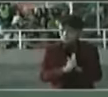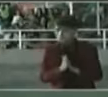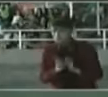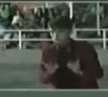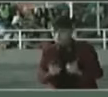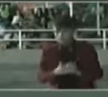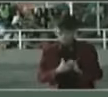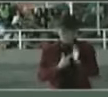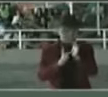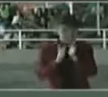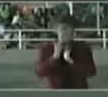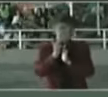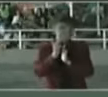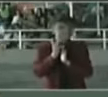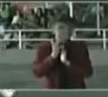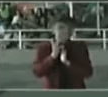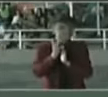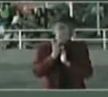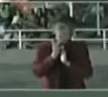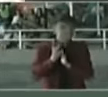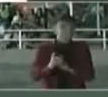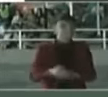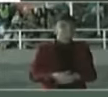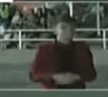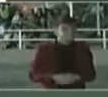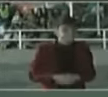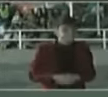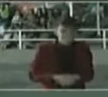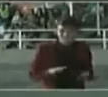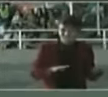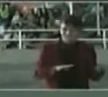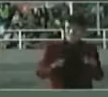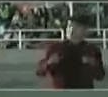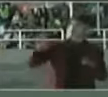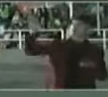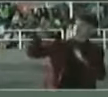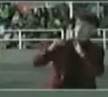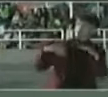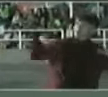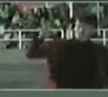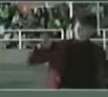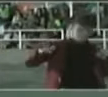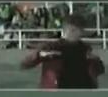Jesús fue incluso visto de los ángeles.